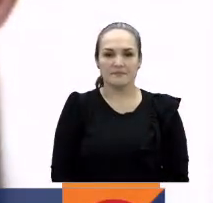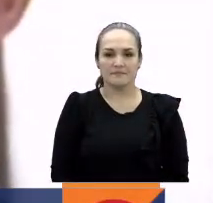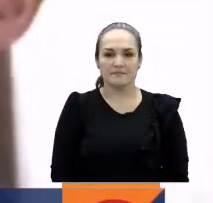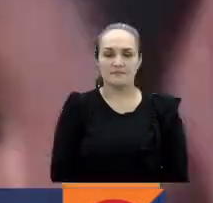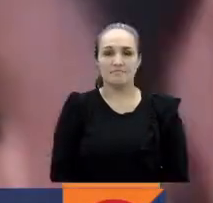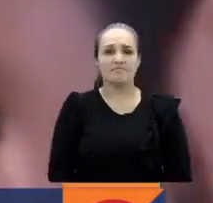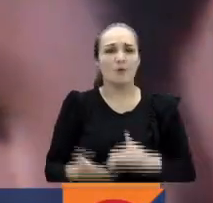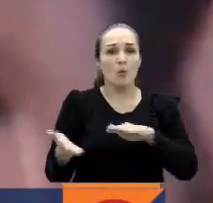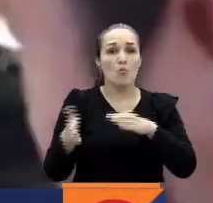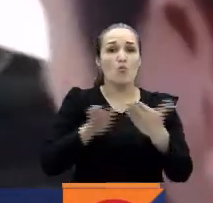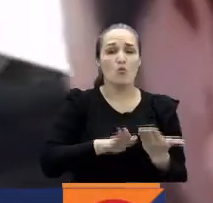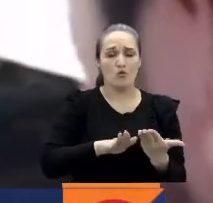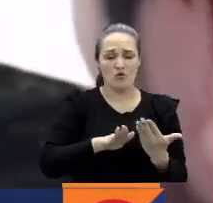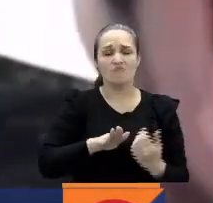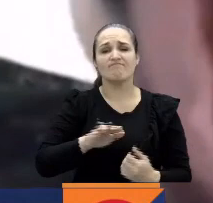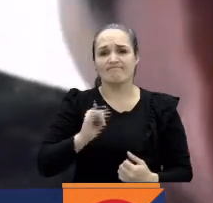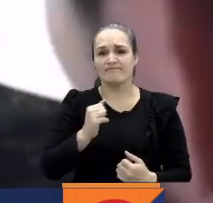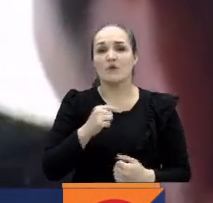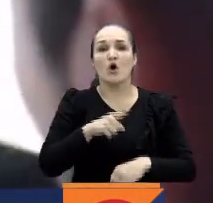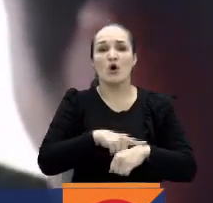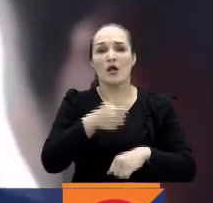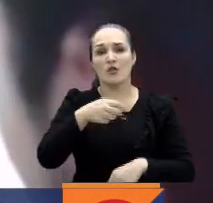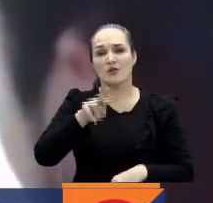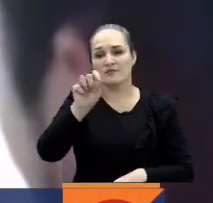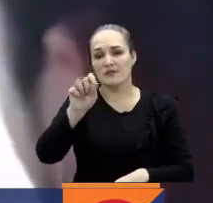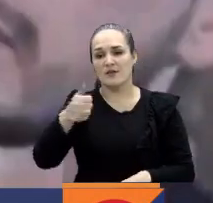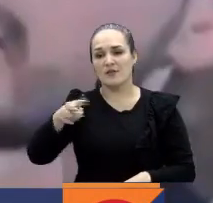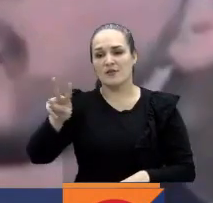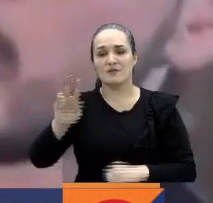deceso fue confirmado a las 12:12 de la madrugada a